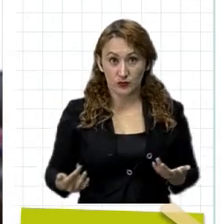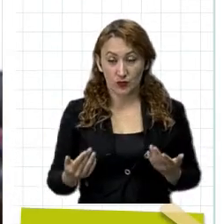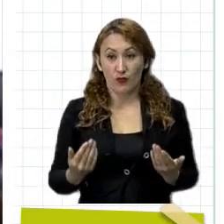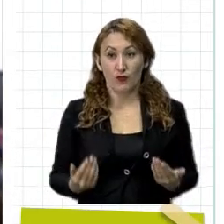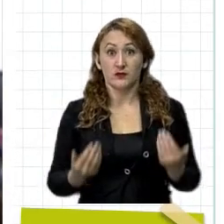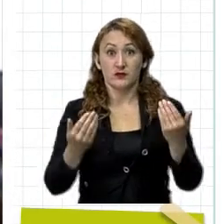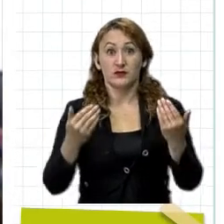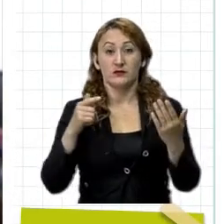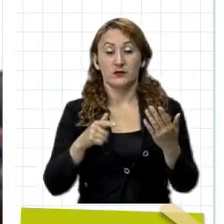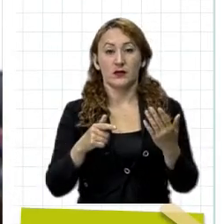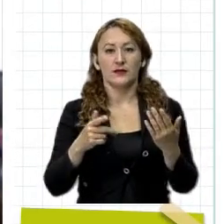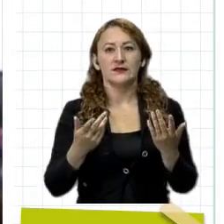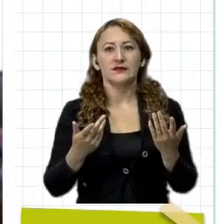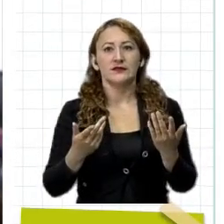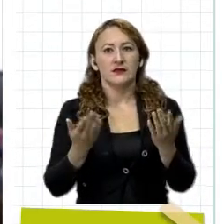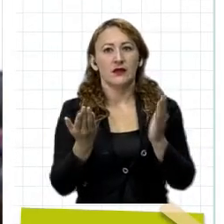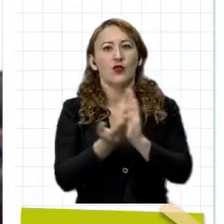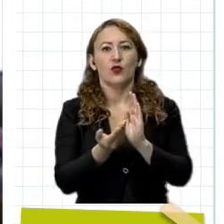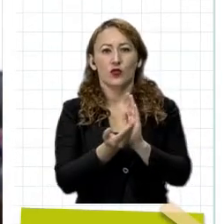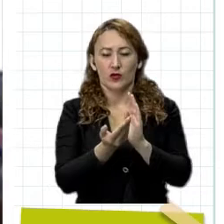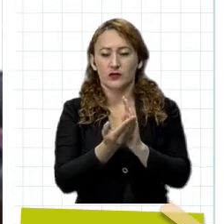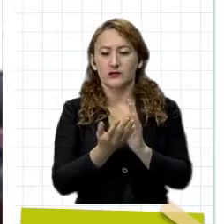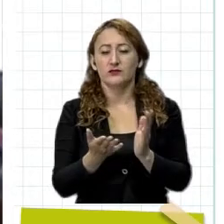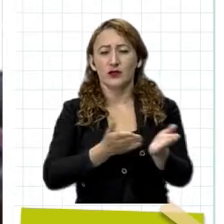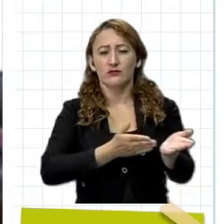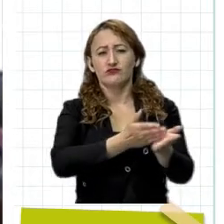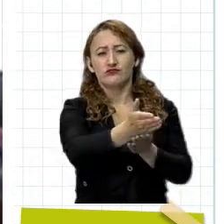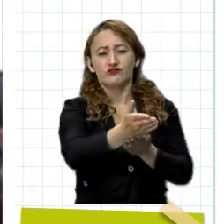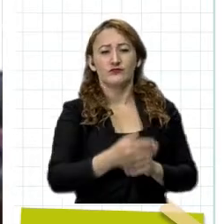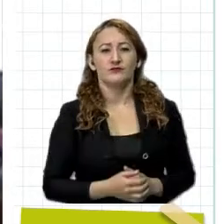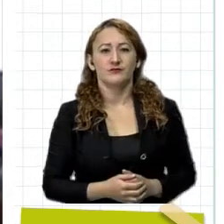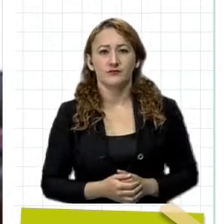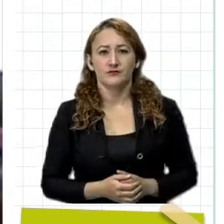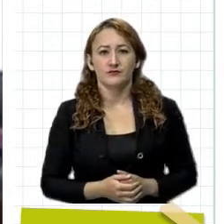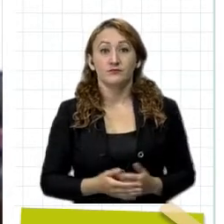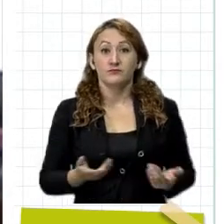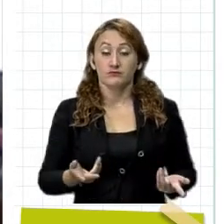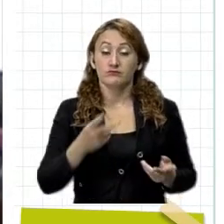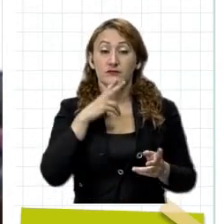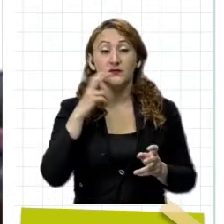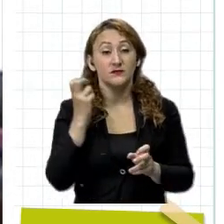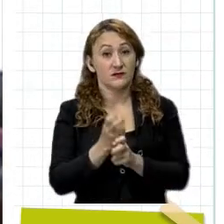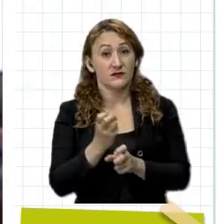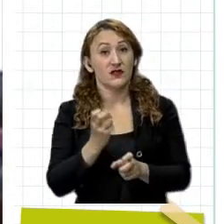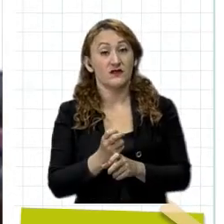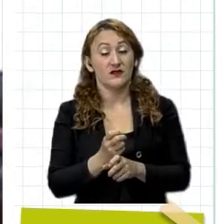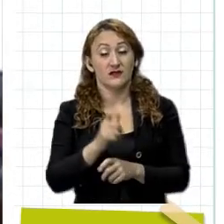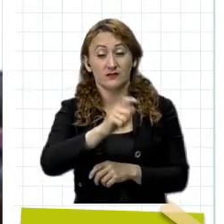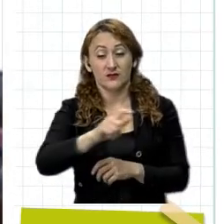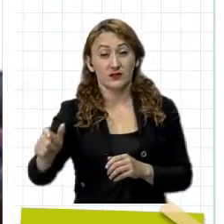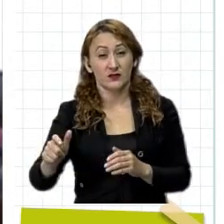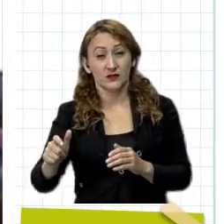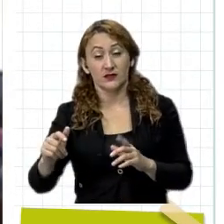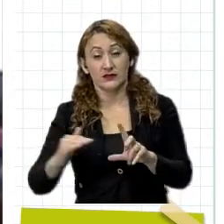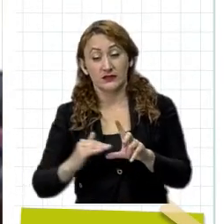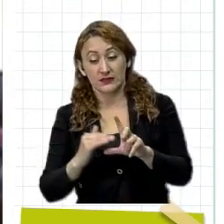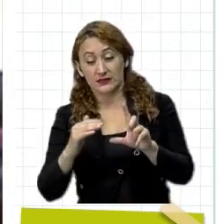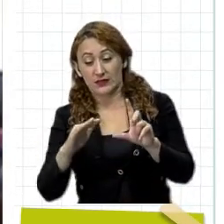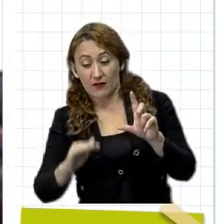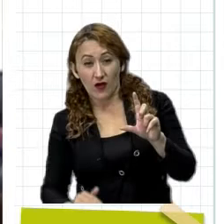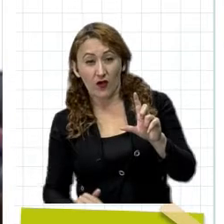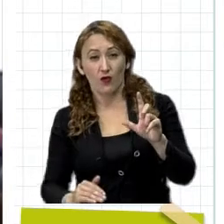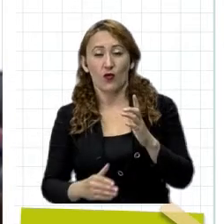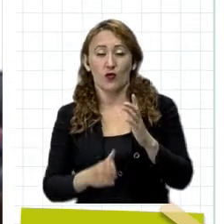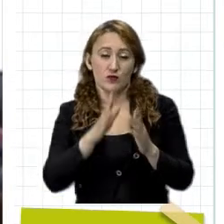favorable utilizan la educación para perpetuarse, razón por la cual es difícil para quienes vienen de abajo, como dicen ellos, de un